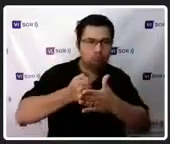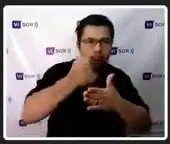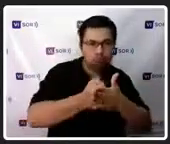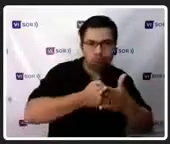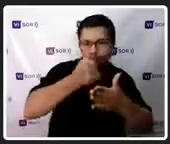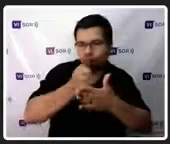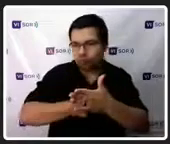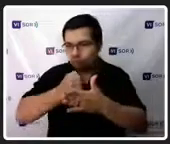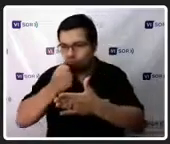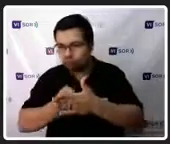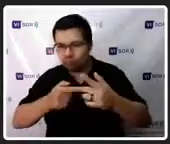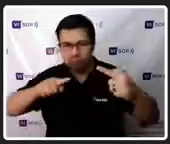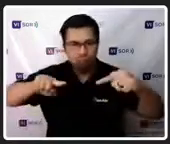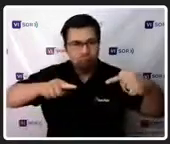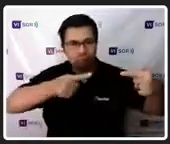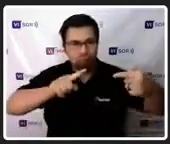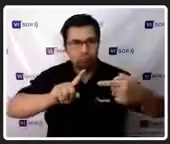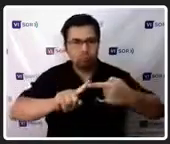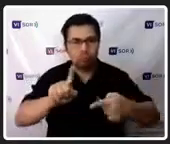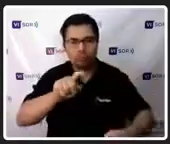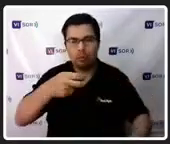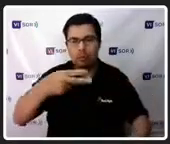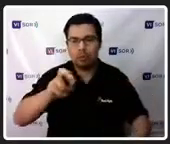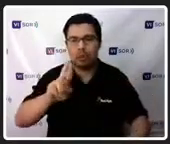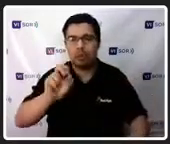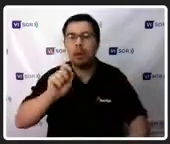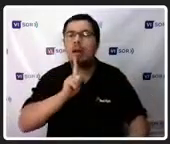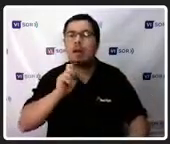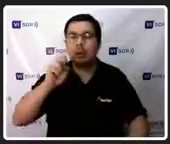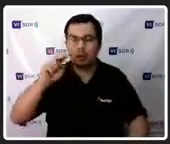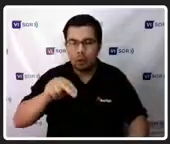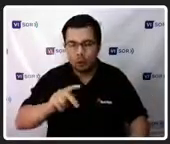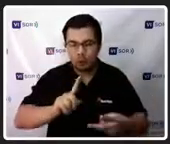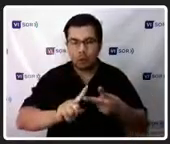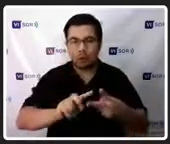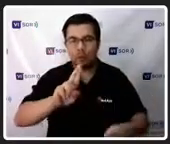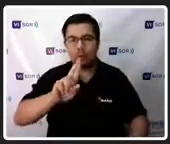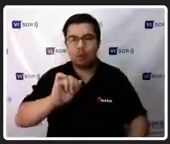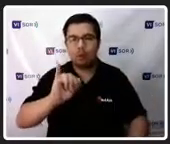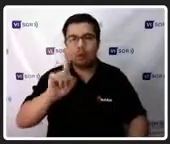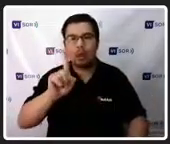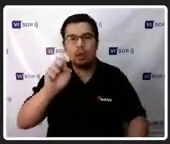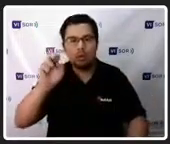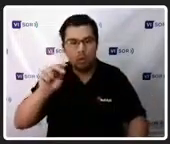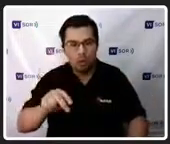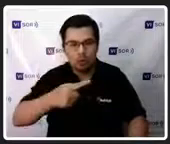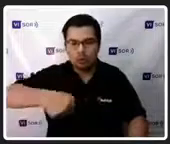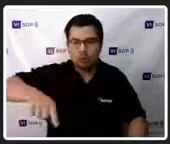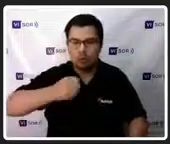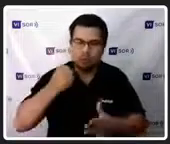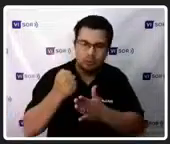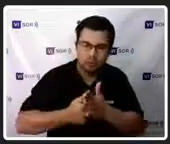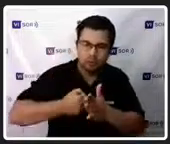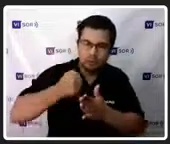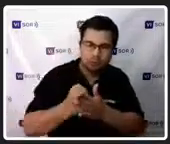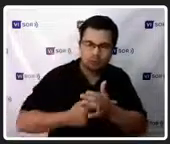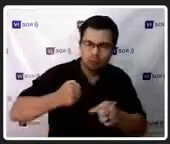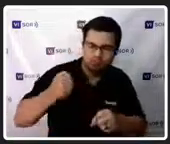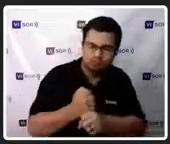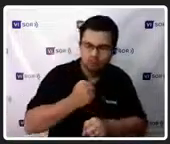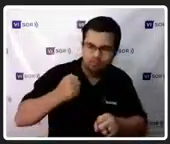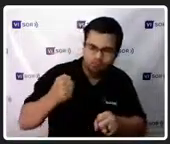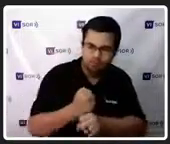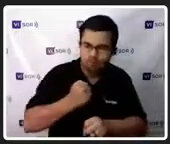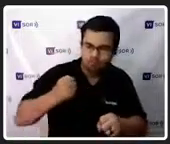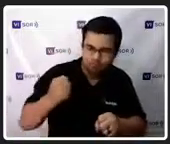Radisson. Y gratamente fuimos trabajando, ojo, no inmediato, pero trabajamos, trabajamos, lo vimos todo, y logramos demostrar que un